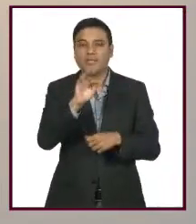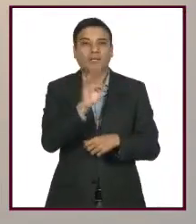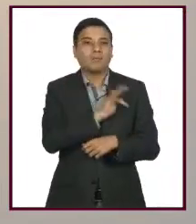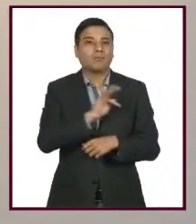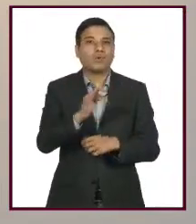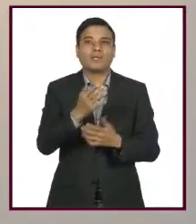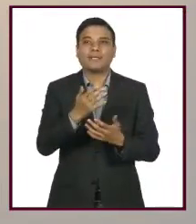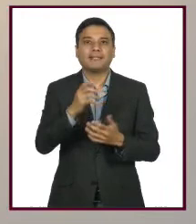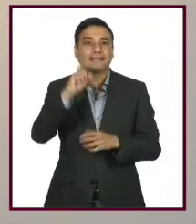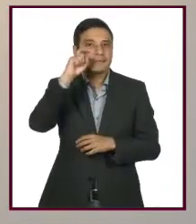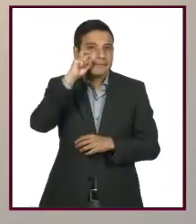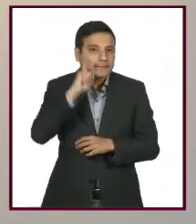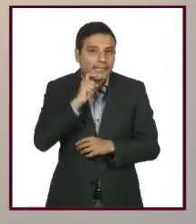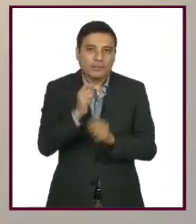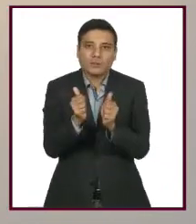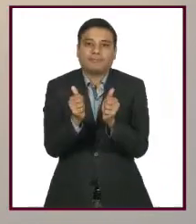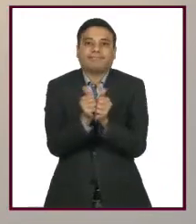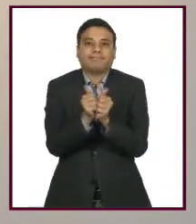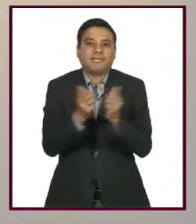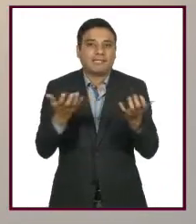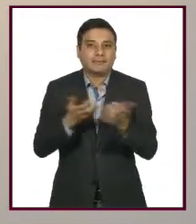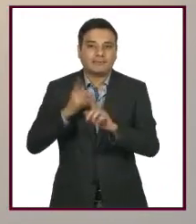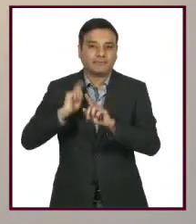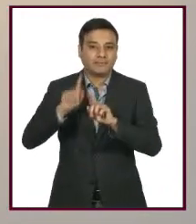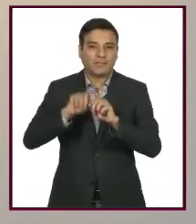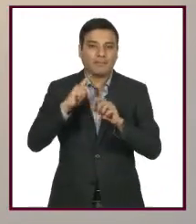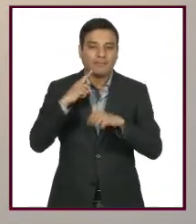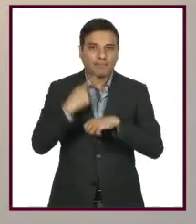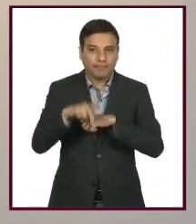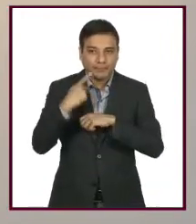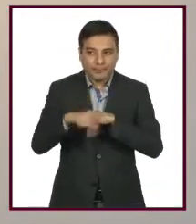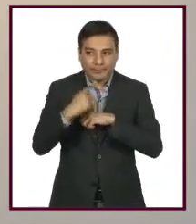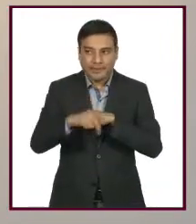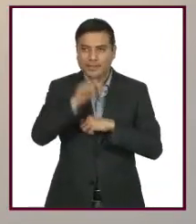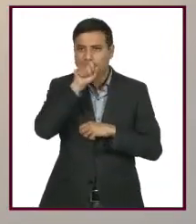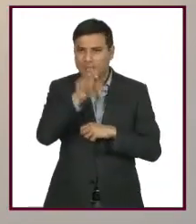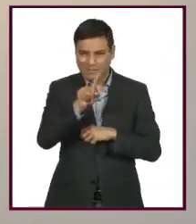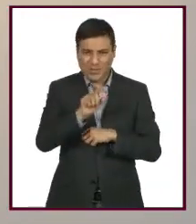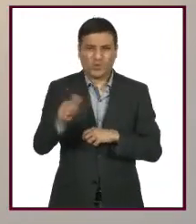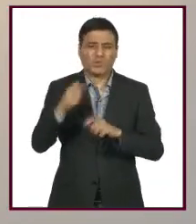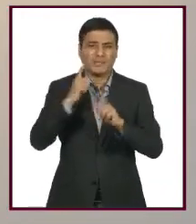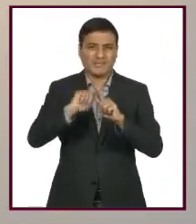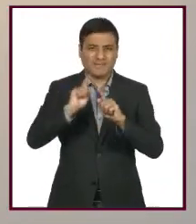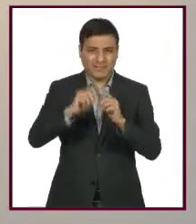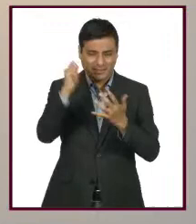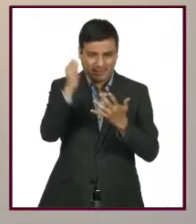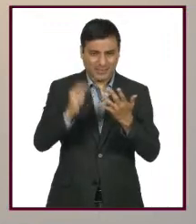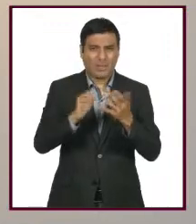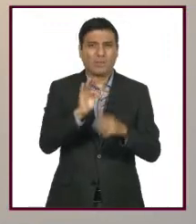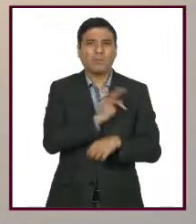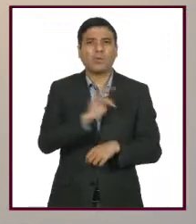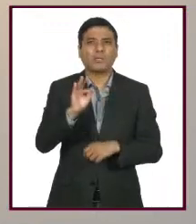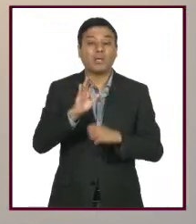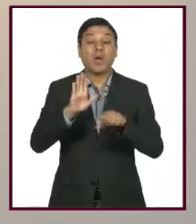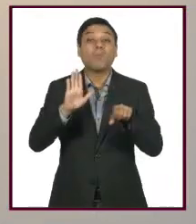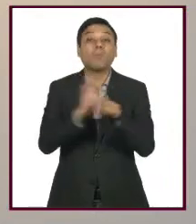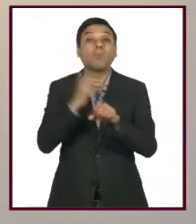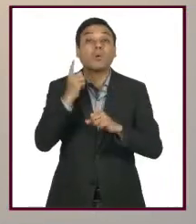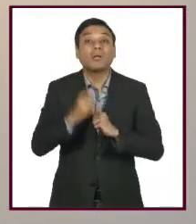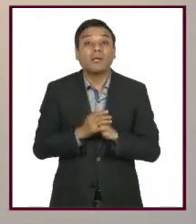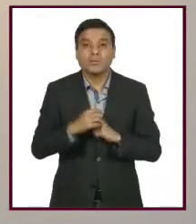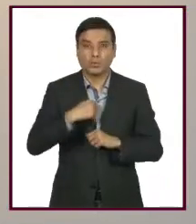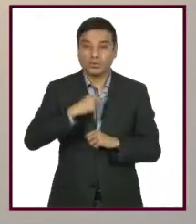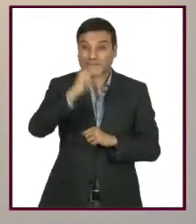prácticas sexuales de riesgo, sí, claro, entre muchas otras conductas que como no estamos al 100 en nuestros sentidos,